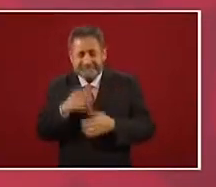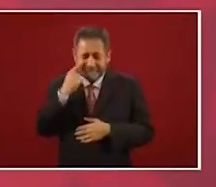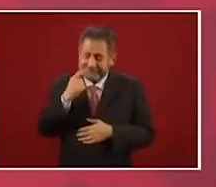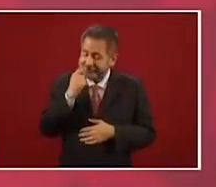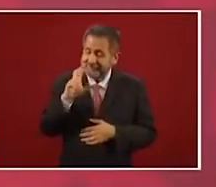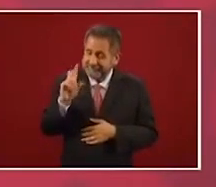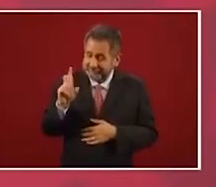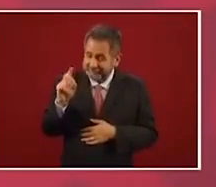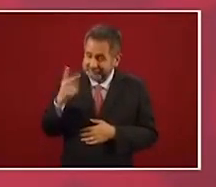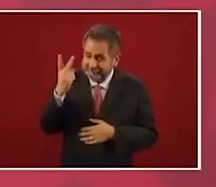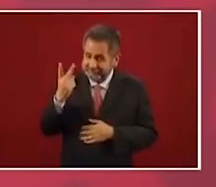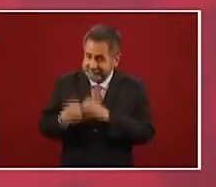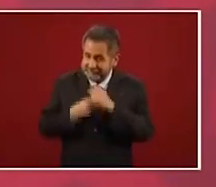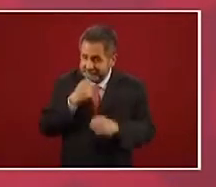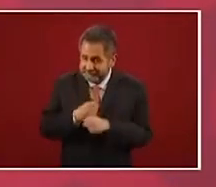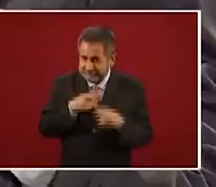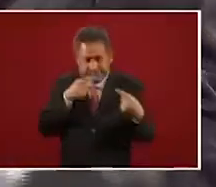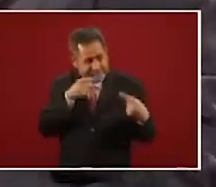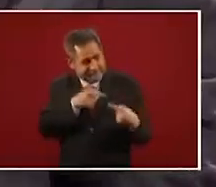32 años